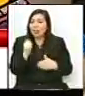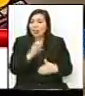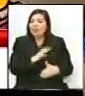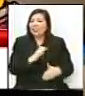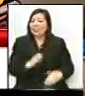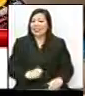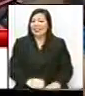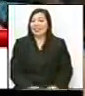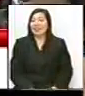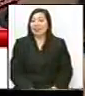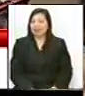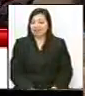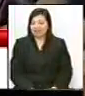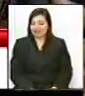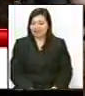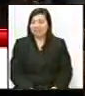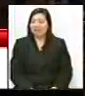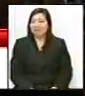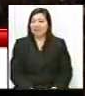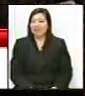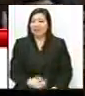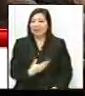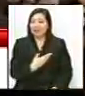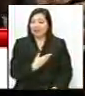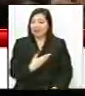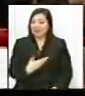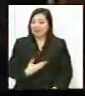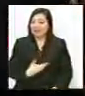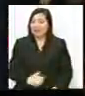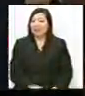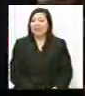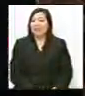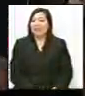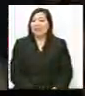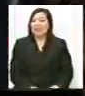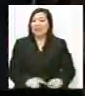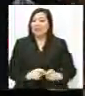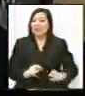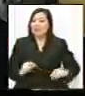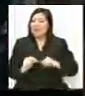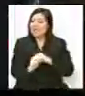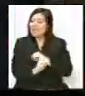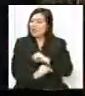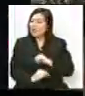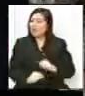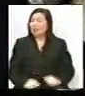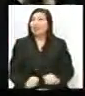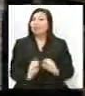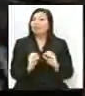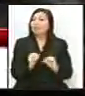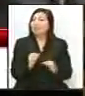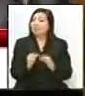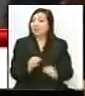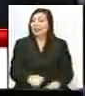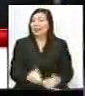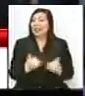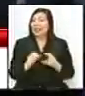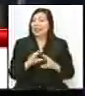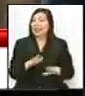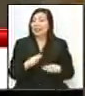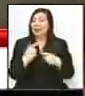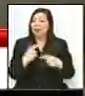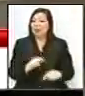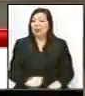Muy bien, hemos escuchado las palabras del presidente del Parlamento Nacional dando declaraciones aquí en el Hall de los